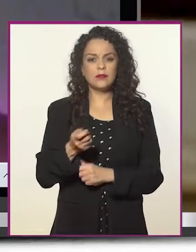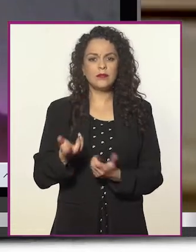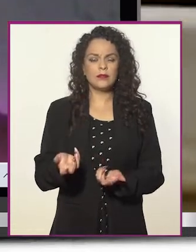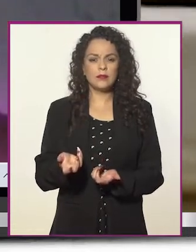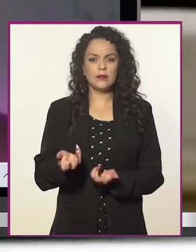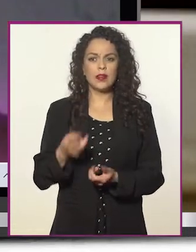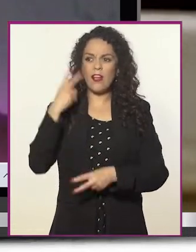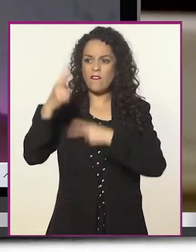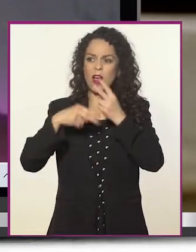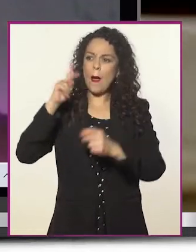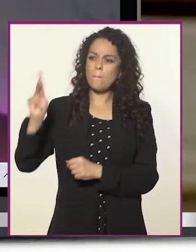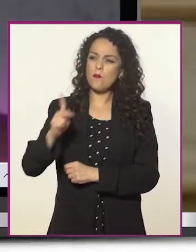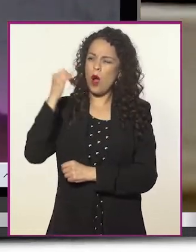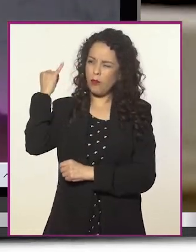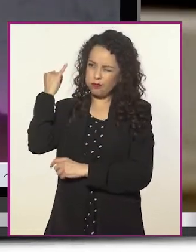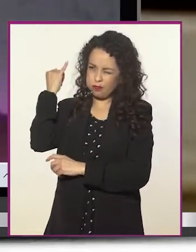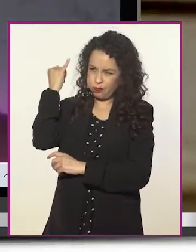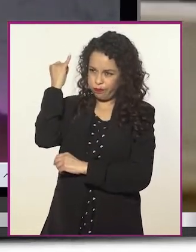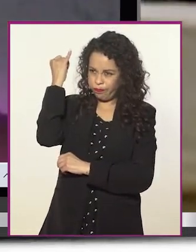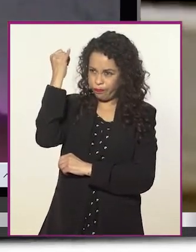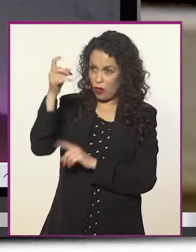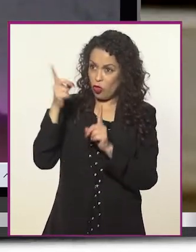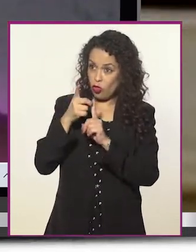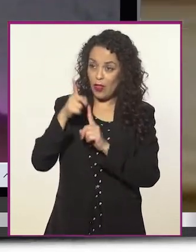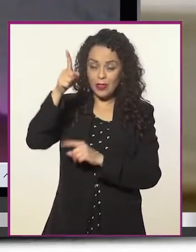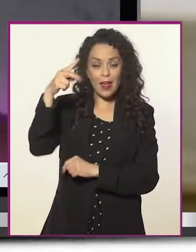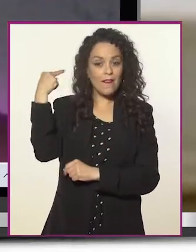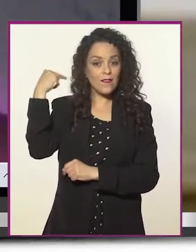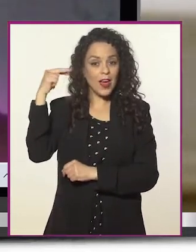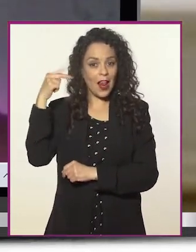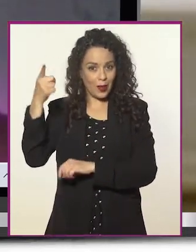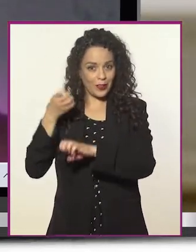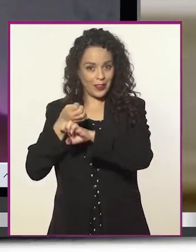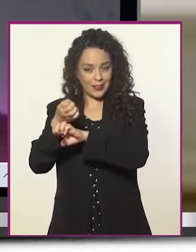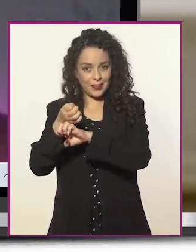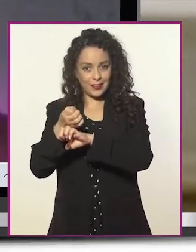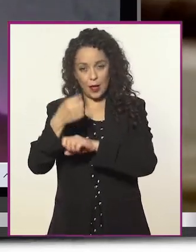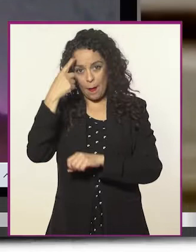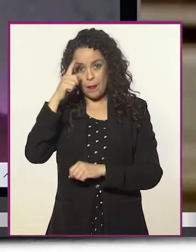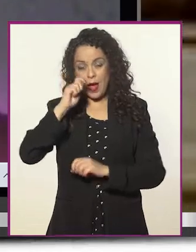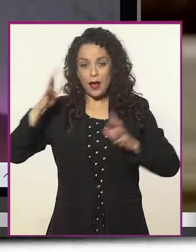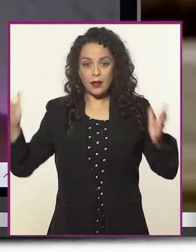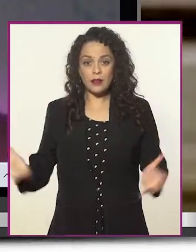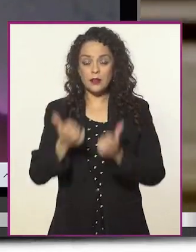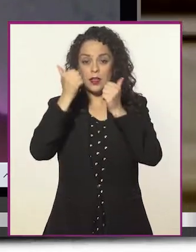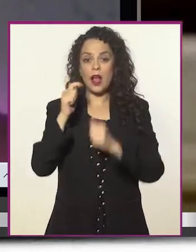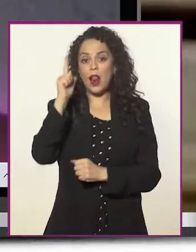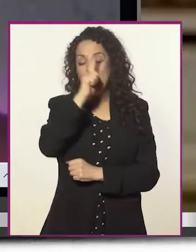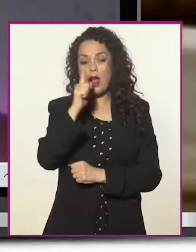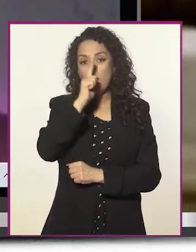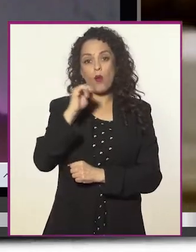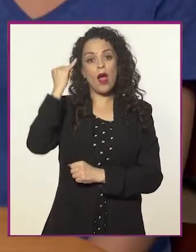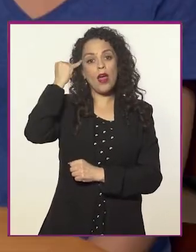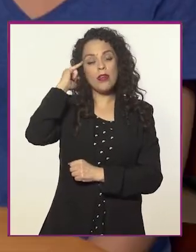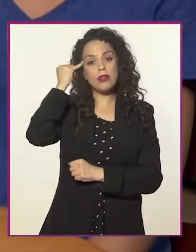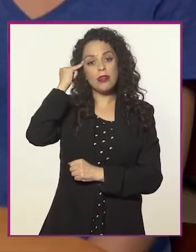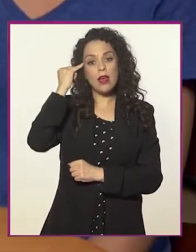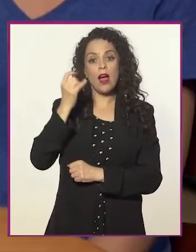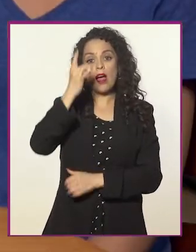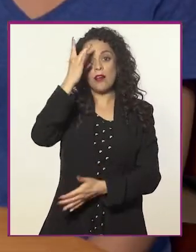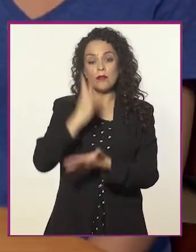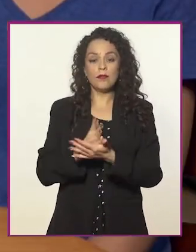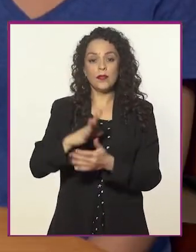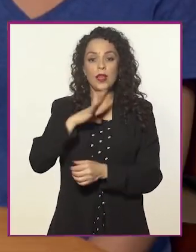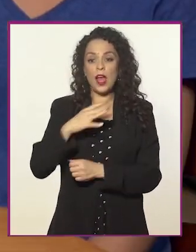a un pueblo remoto en Veracruz para tratar de rescatar una lengua indígena que